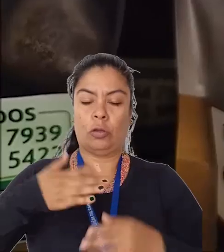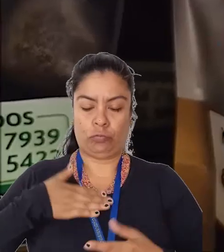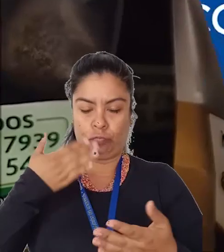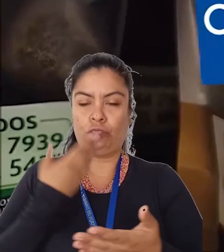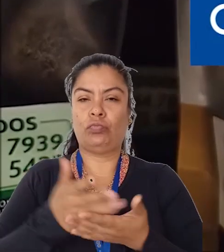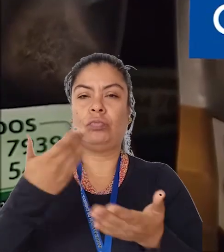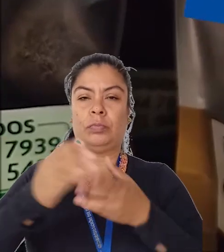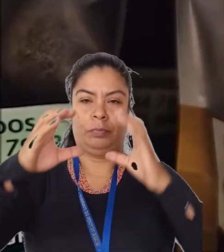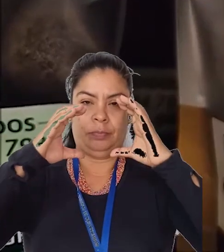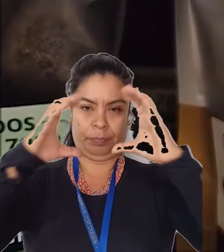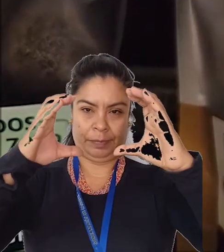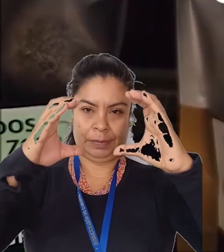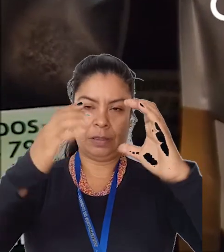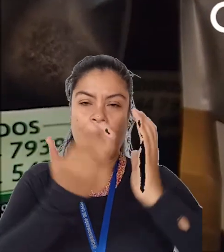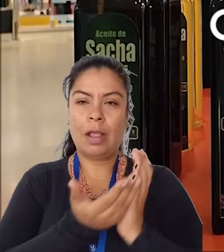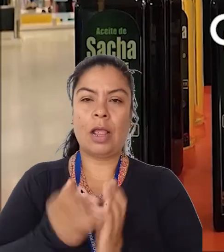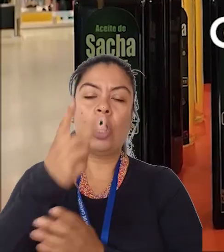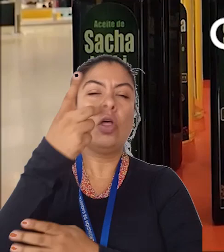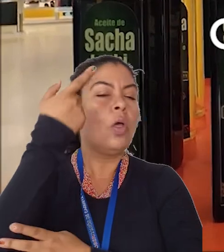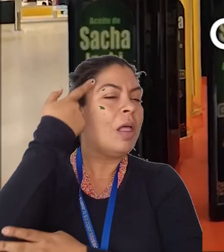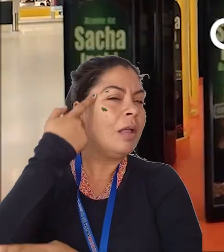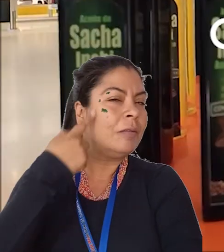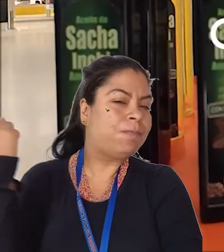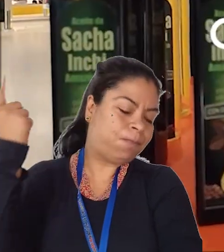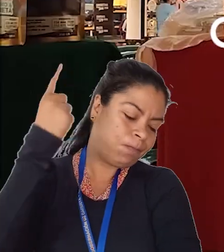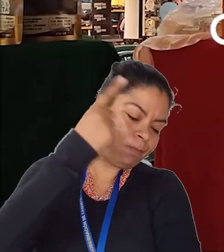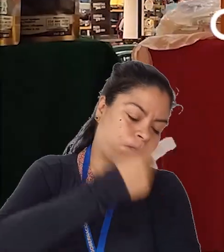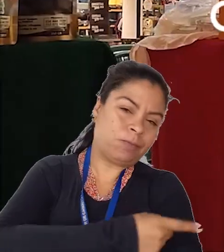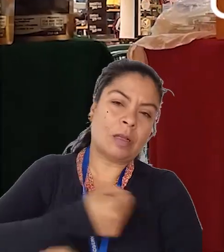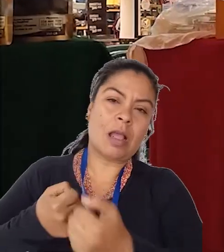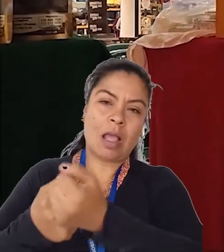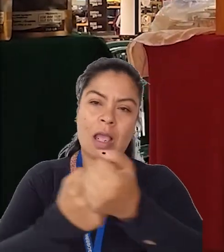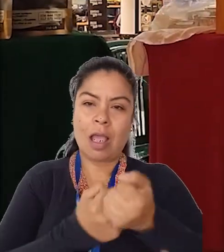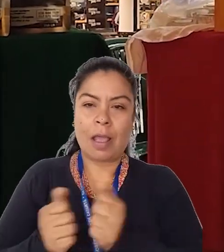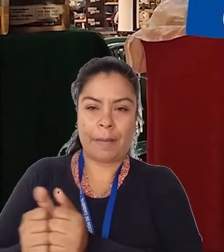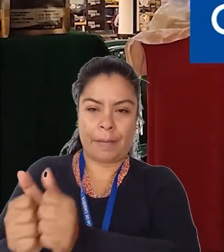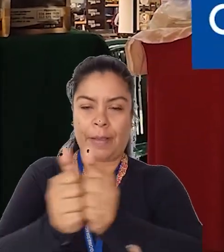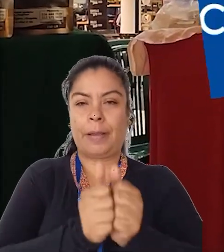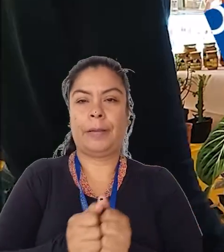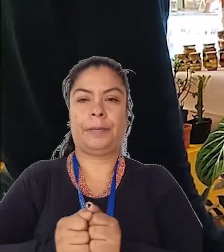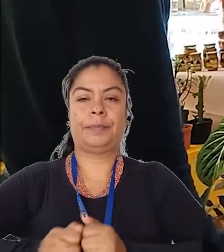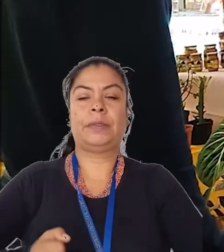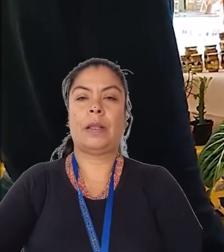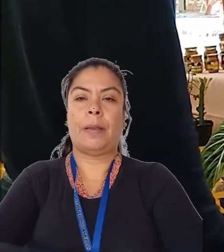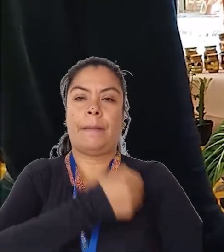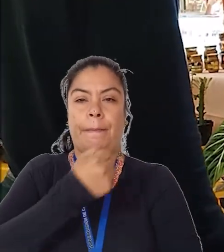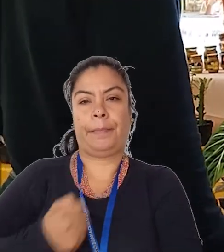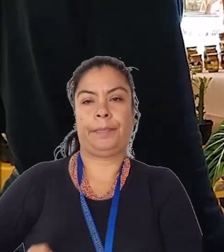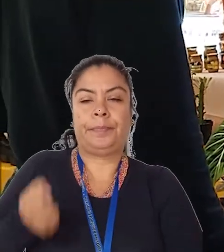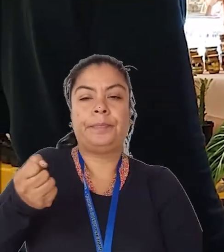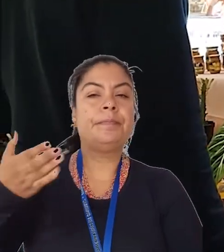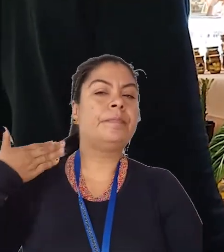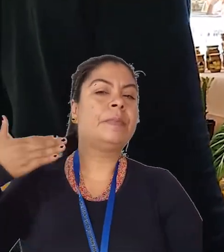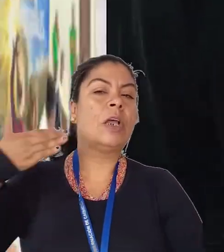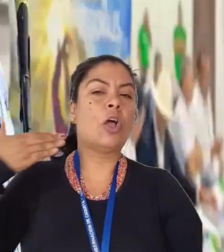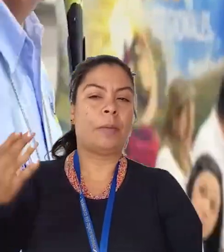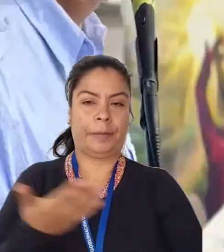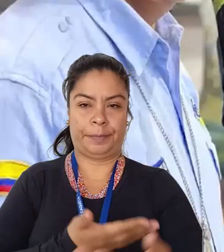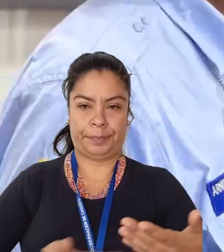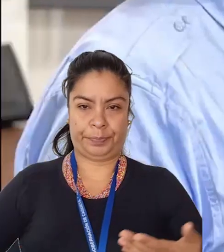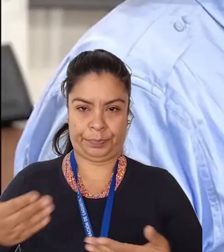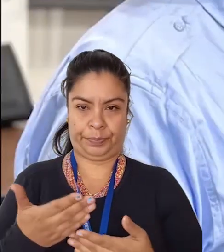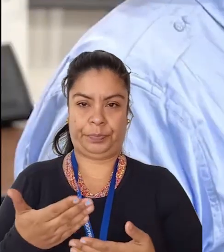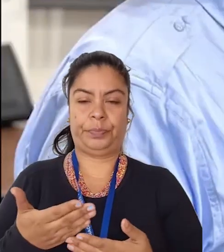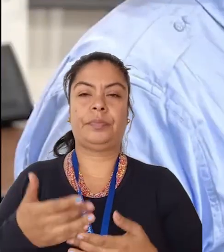sí le compro al Caquetá", estuvimos durante 2 días acompañando y apoyando el mercado campesino en el centro comercial Gran Plaza.